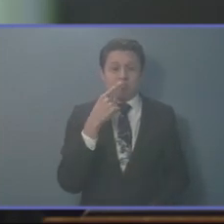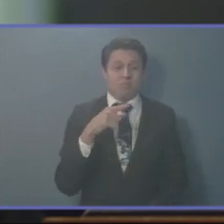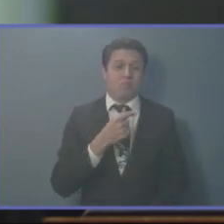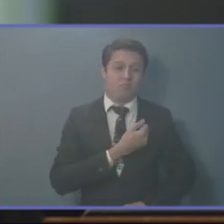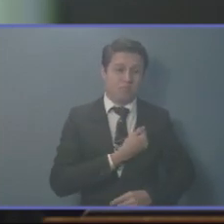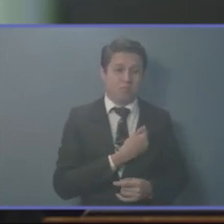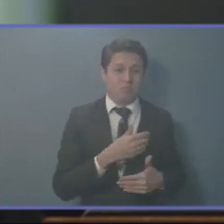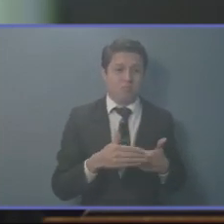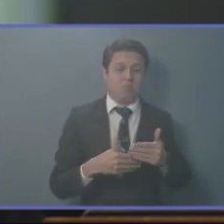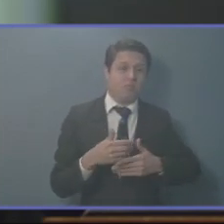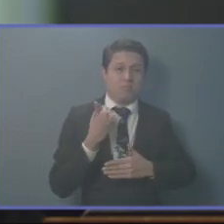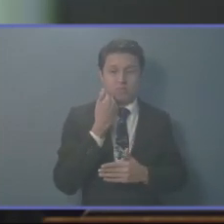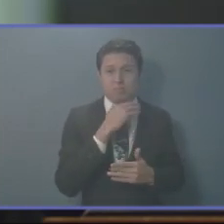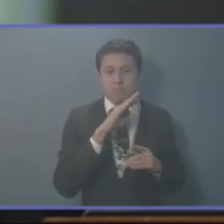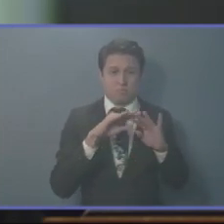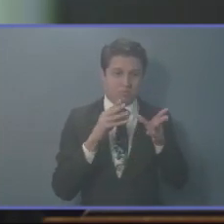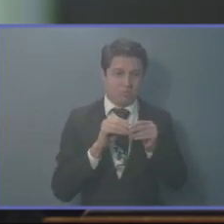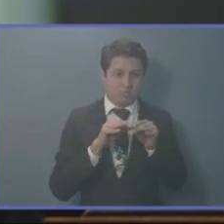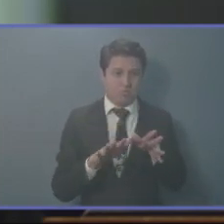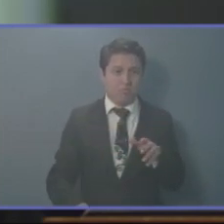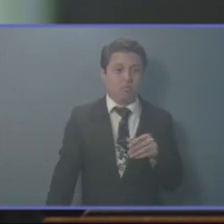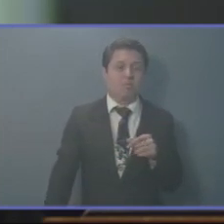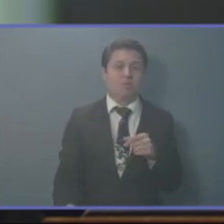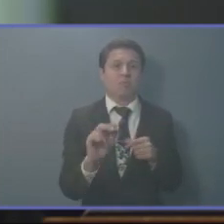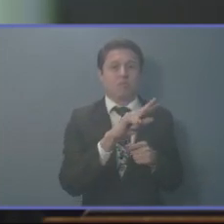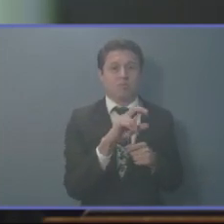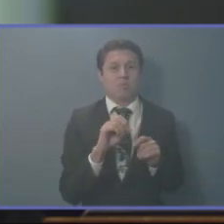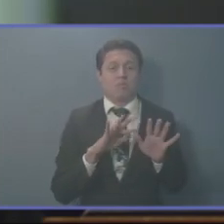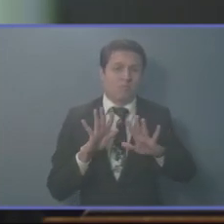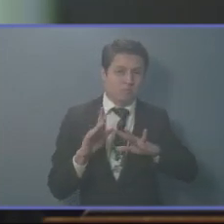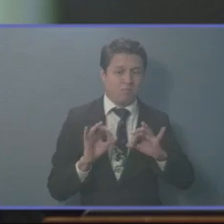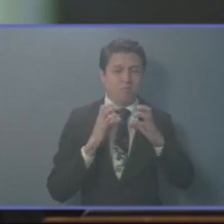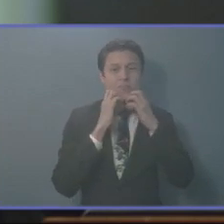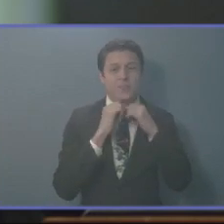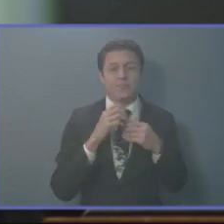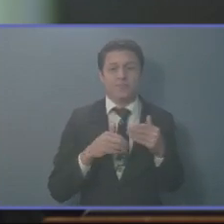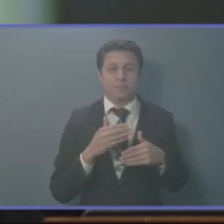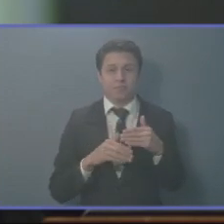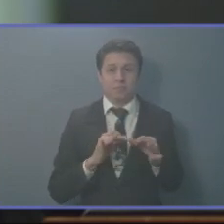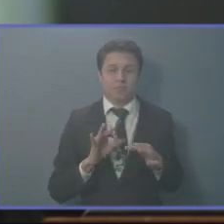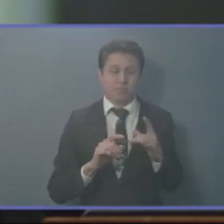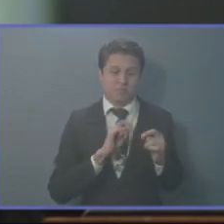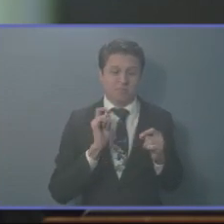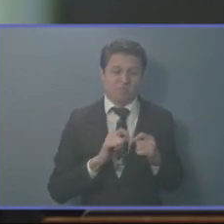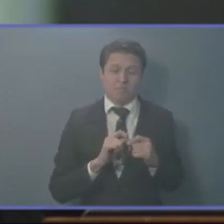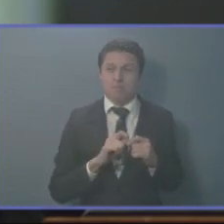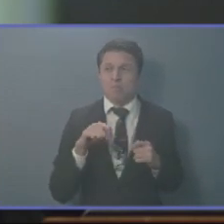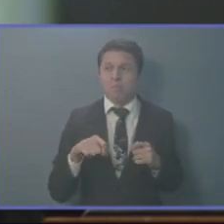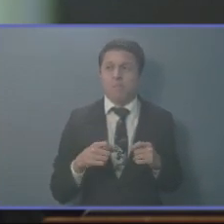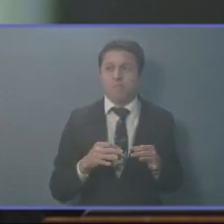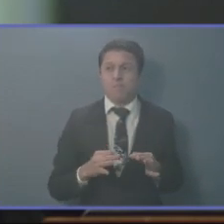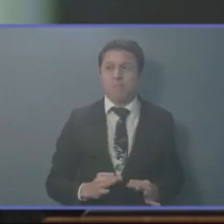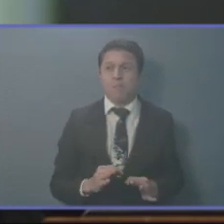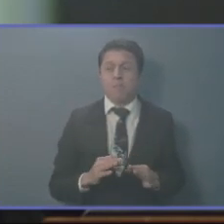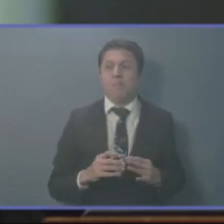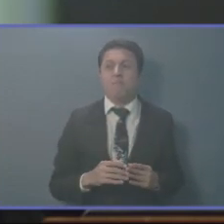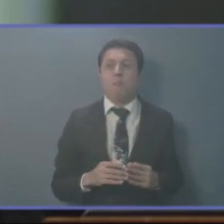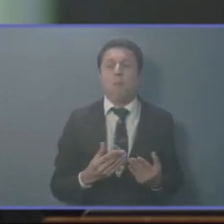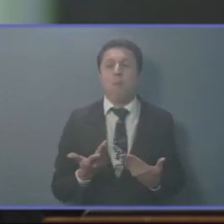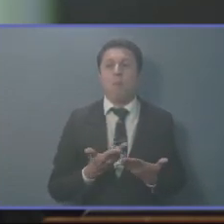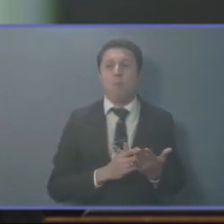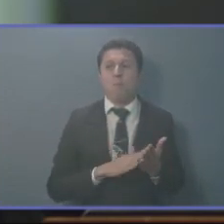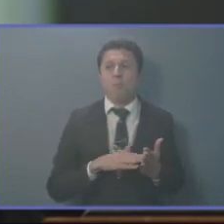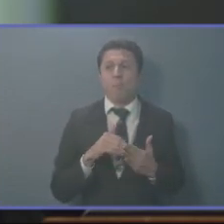del COVID-19, en ese orden de prelación para garantizar la progresividad y eficacia de estas medidas. Programa